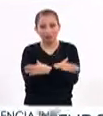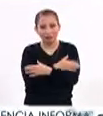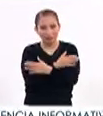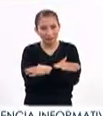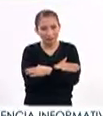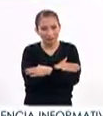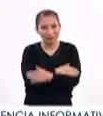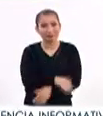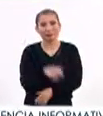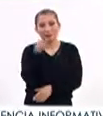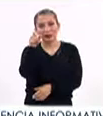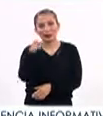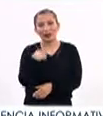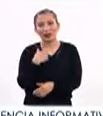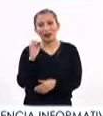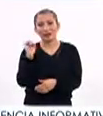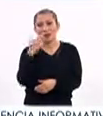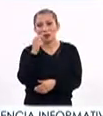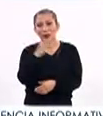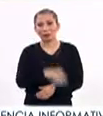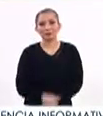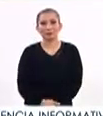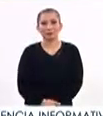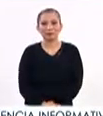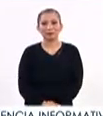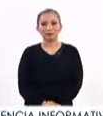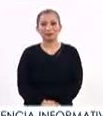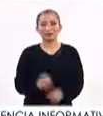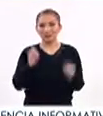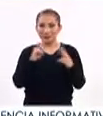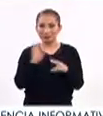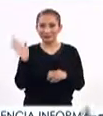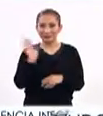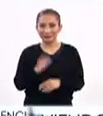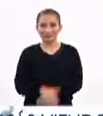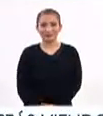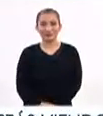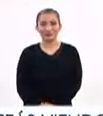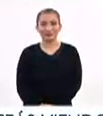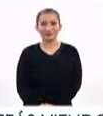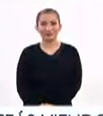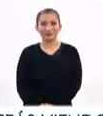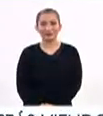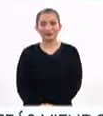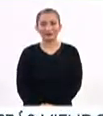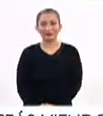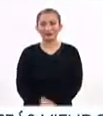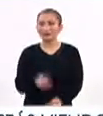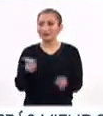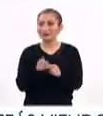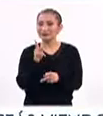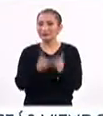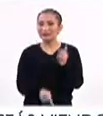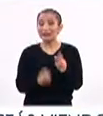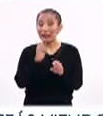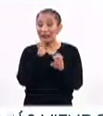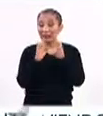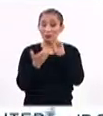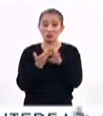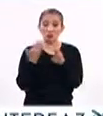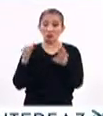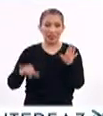un fuerte abrazo hasta nuestro querido norte del país. Muchísimas gracias. Hasta luego. Hasta luego. Vamos a hacer una breve pausa. Tenemos una